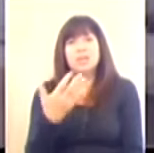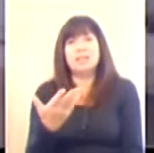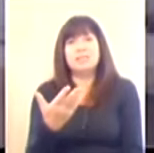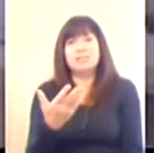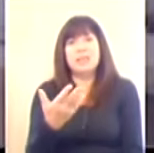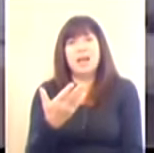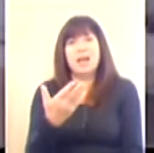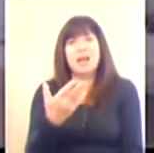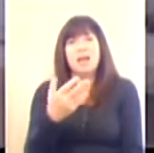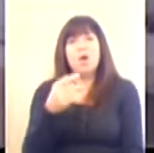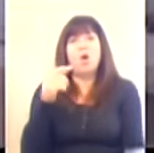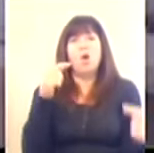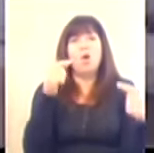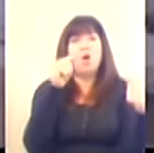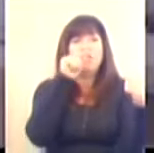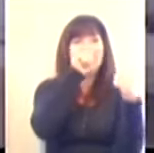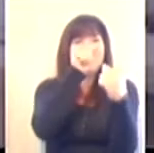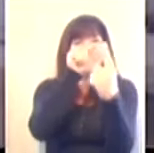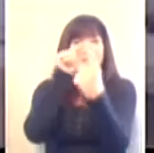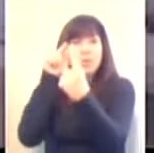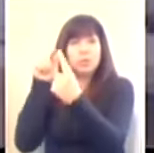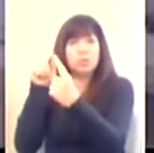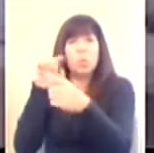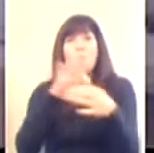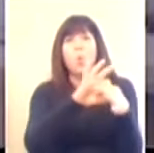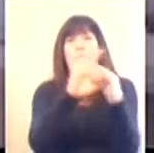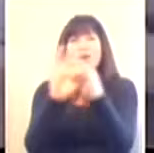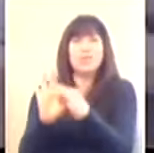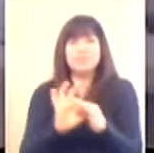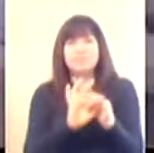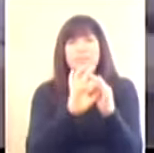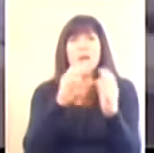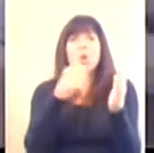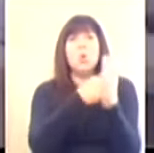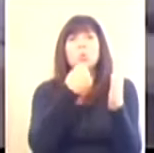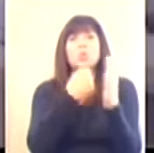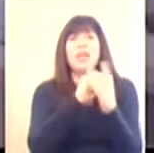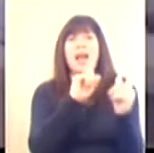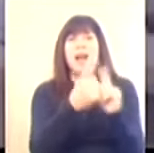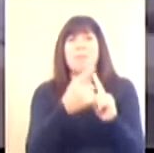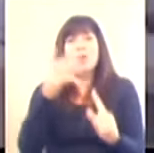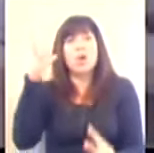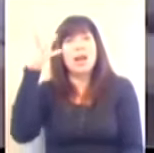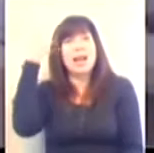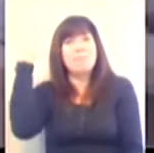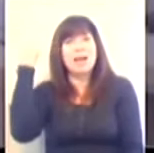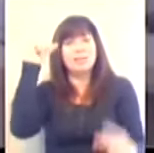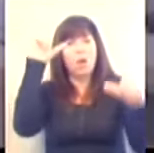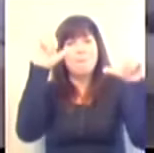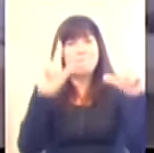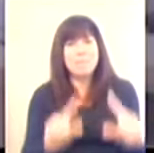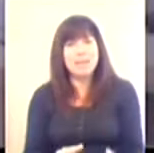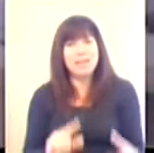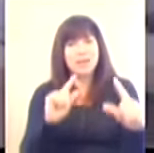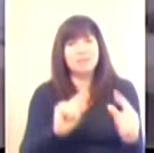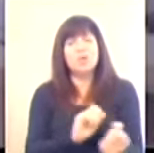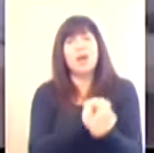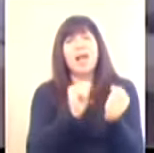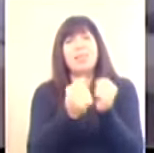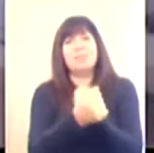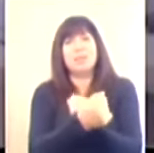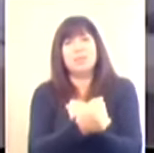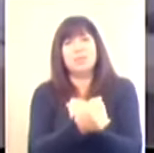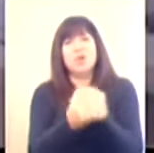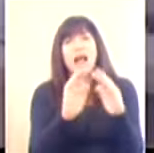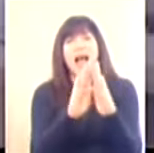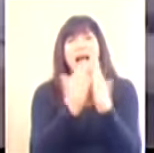los objetivos de largo plazo climático, de la lucha contra el cambio climático, de la mitigación, de la adaptación, con la agenda